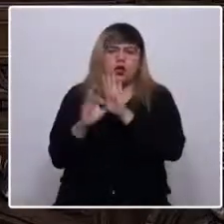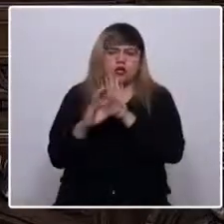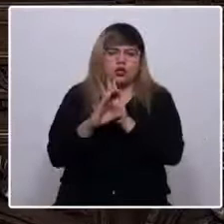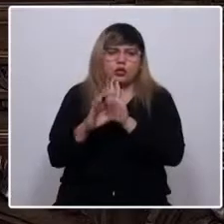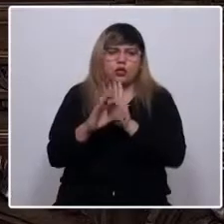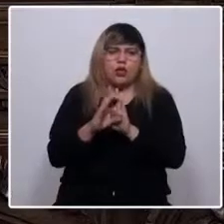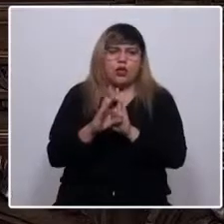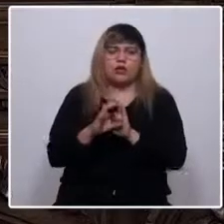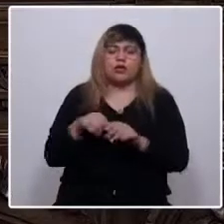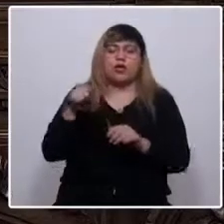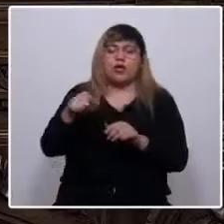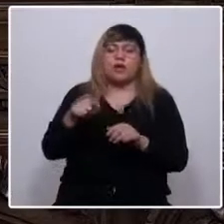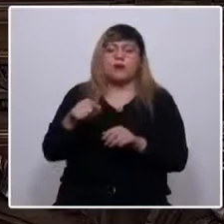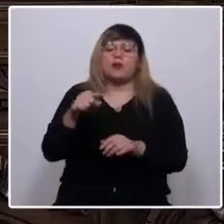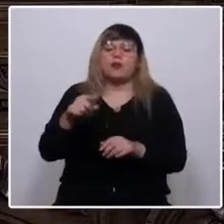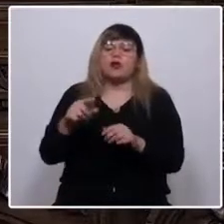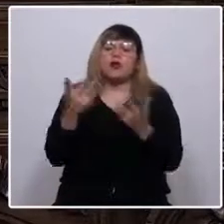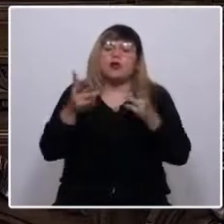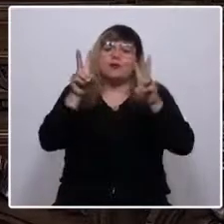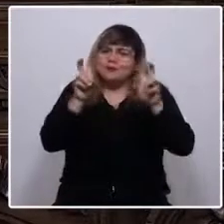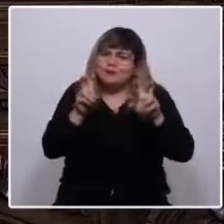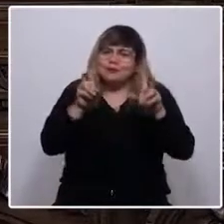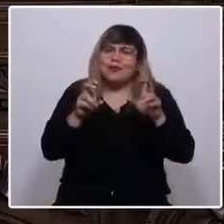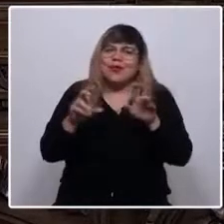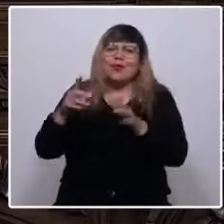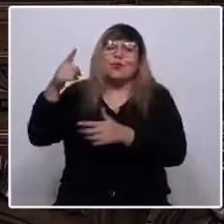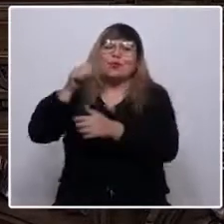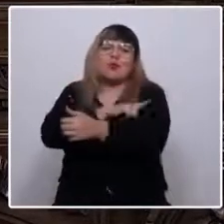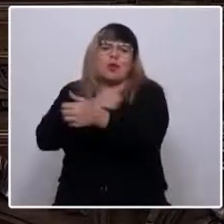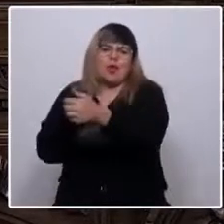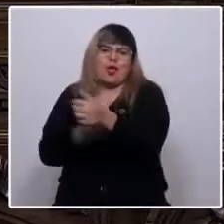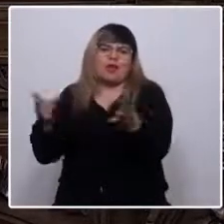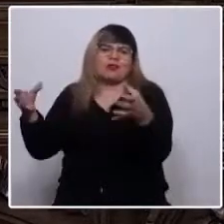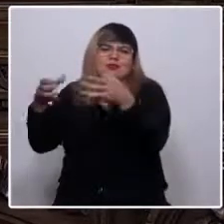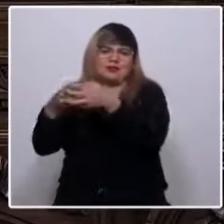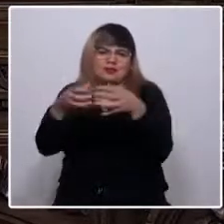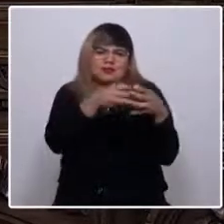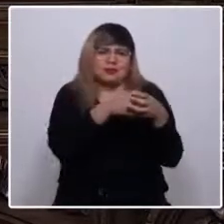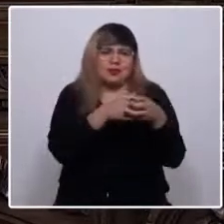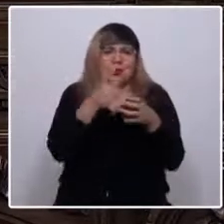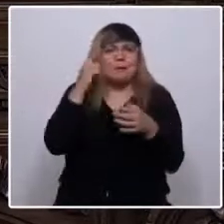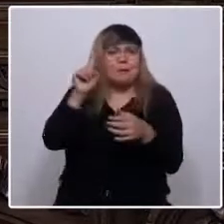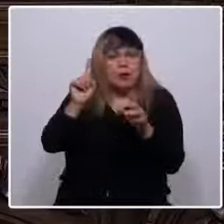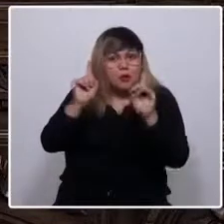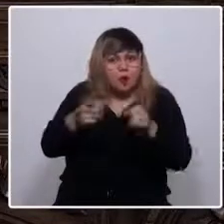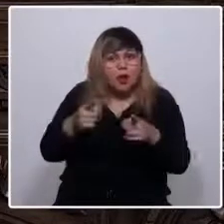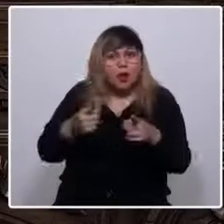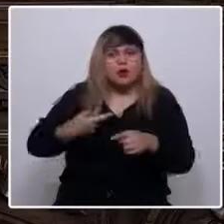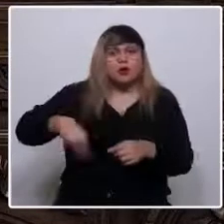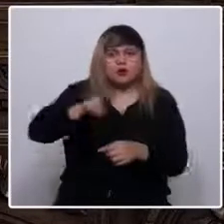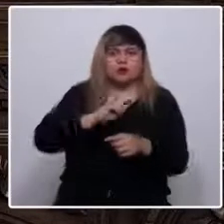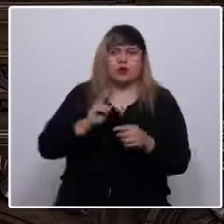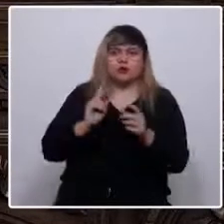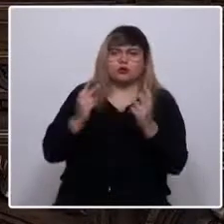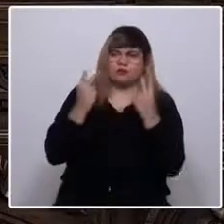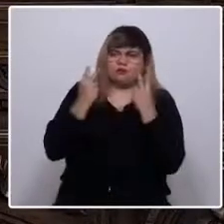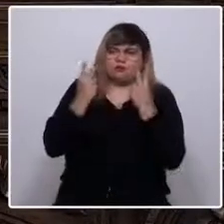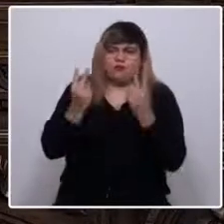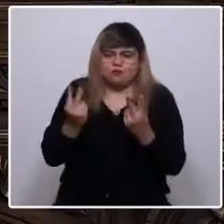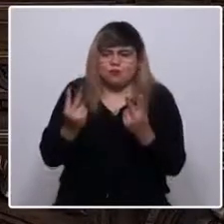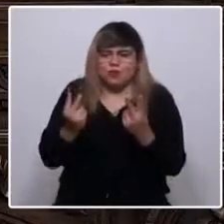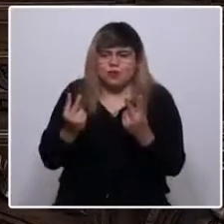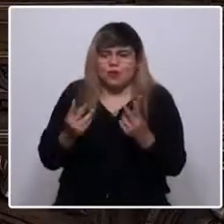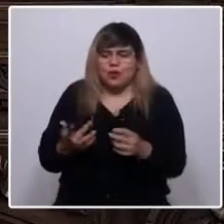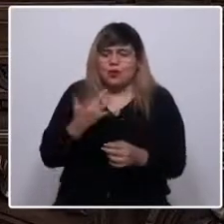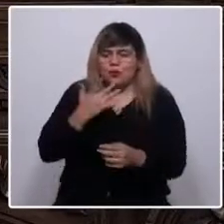constitucional tutelada por los poderes constituidos pese a eso nos aventuramos porque es una una